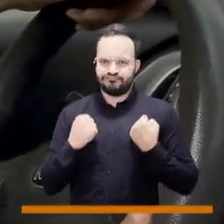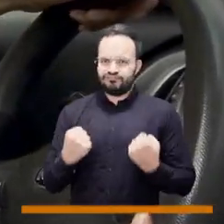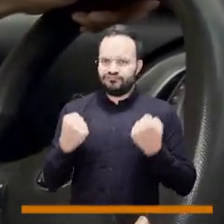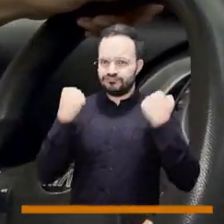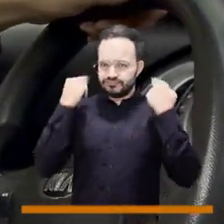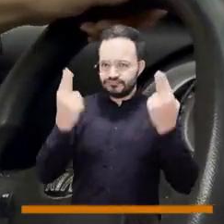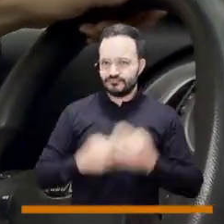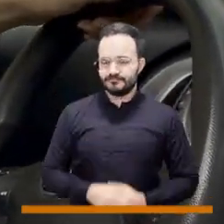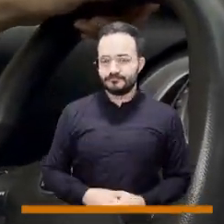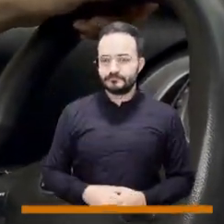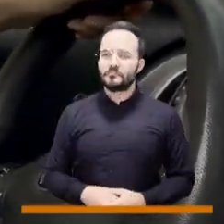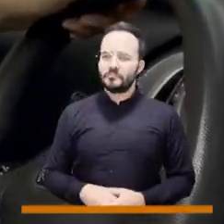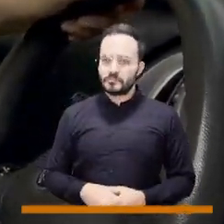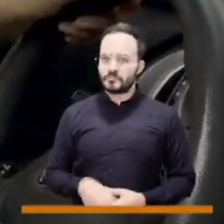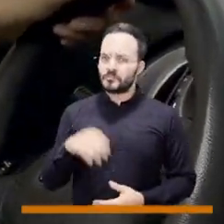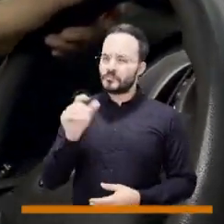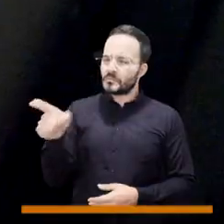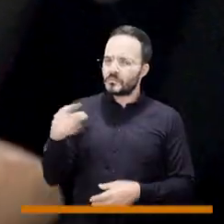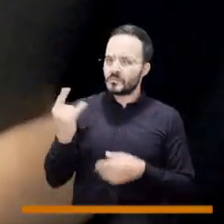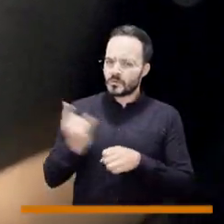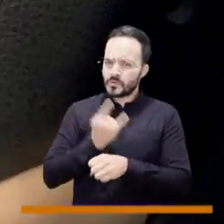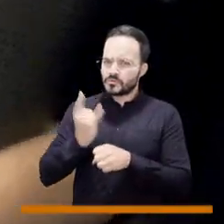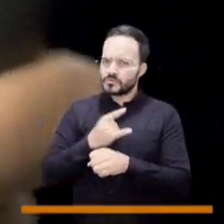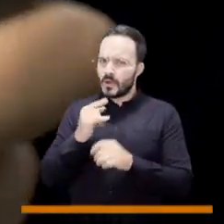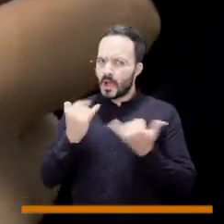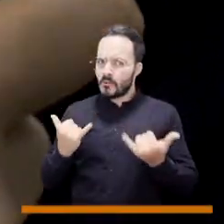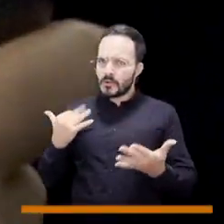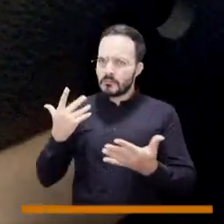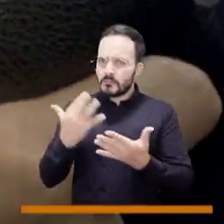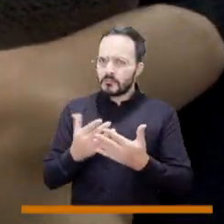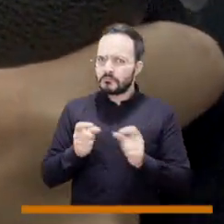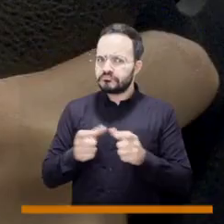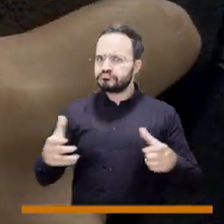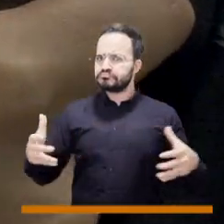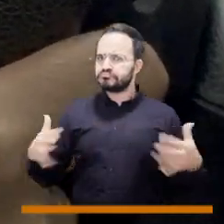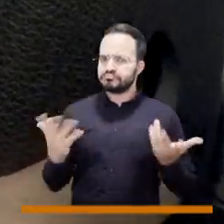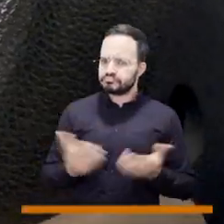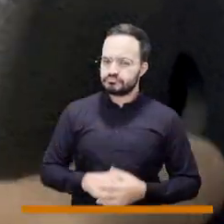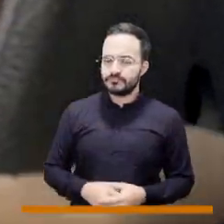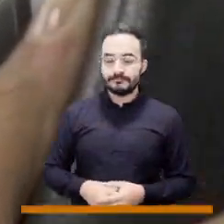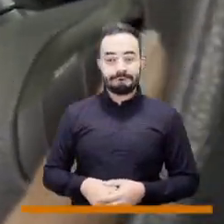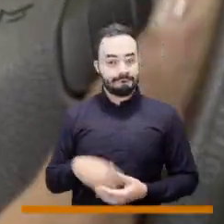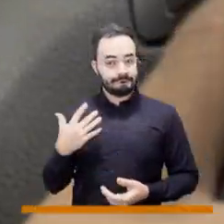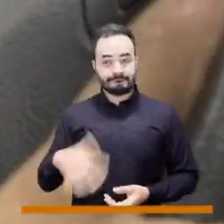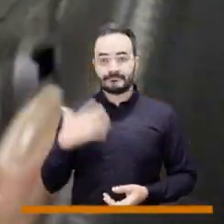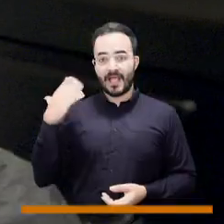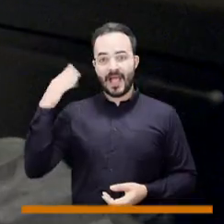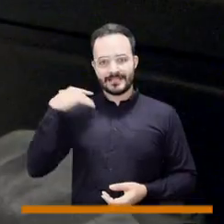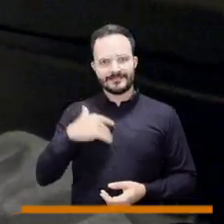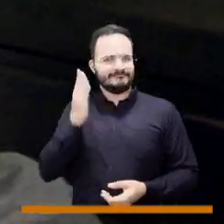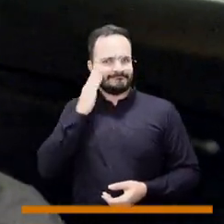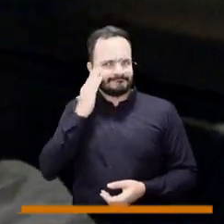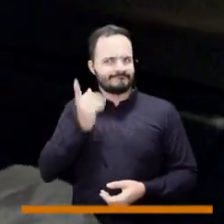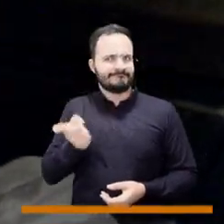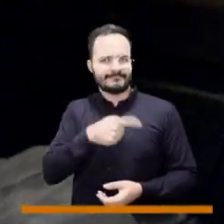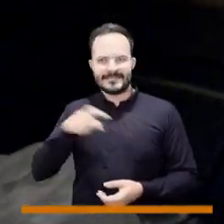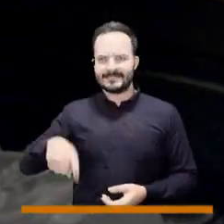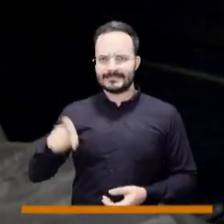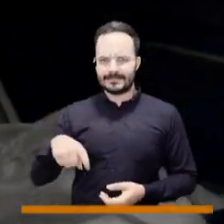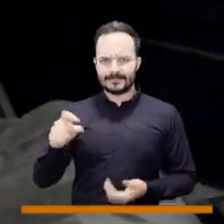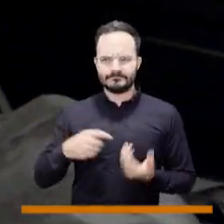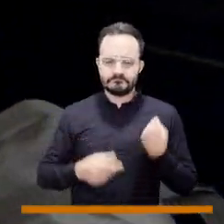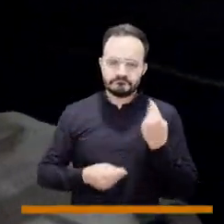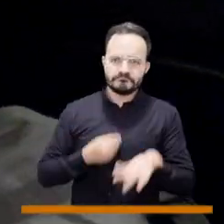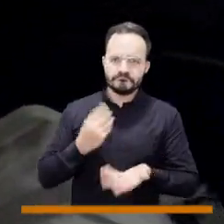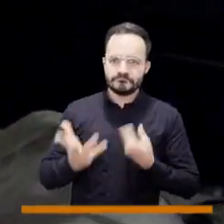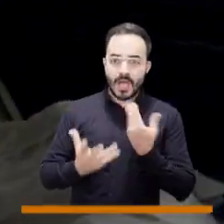a empoderarse. Bueno, la acogida de esta aplicación, tanto como usuarias, como conductoras, ¿cómo ha sido? La verdad, esta